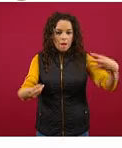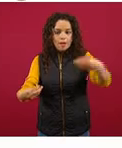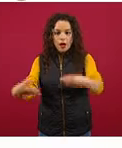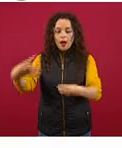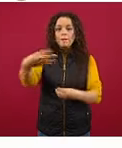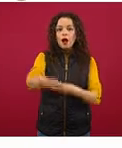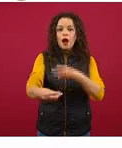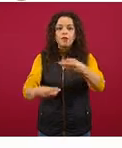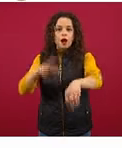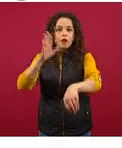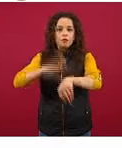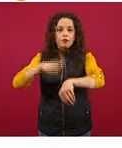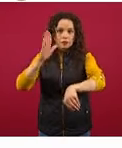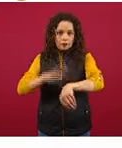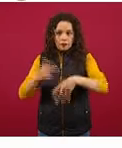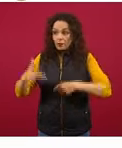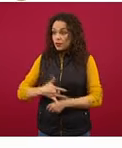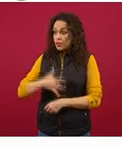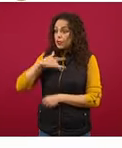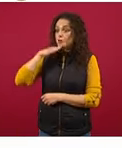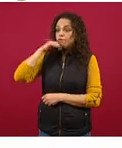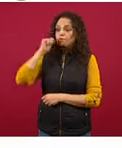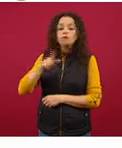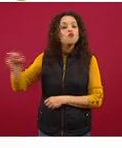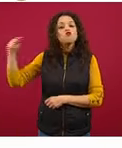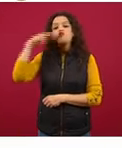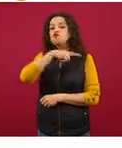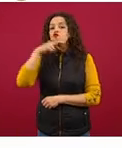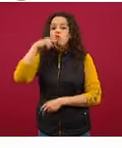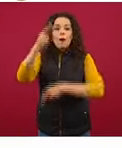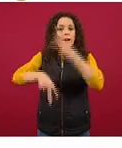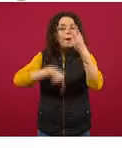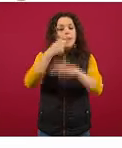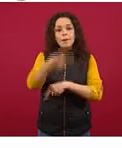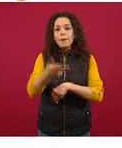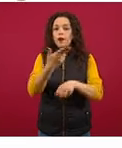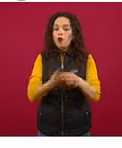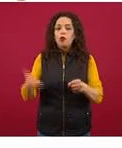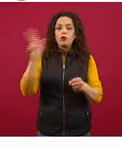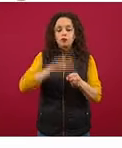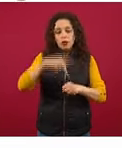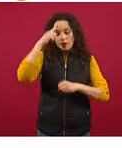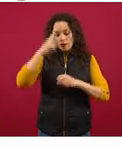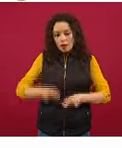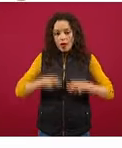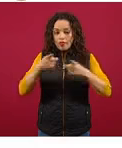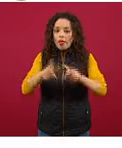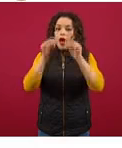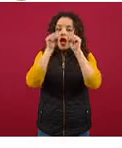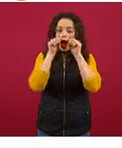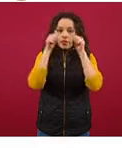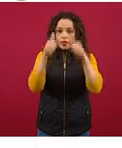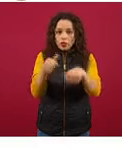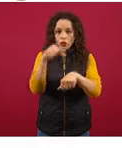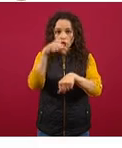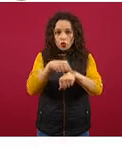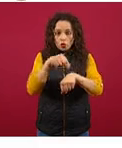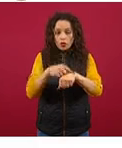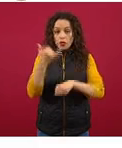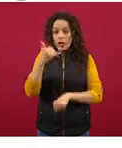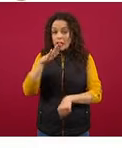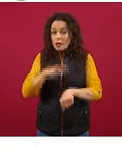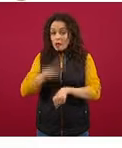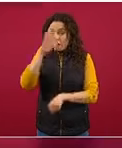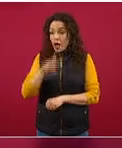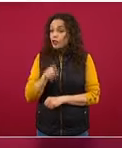a recibir atención médica, sobre todo si usted pertenece a alguno de los